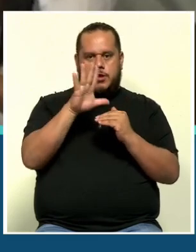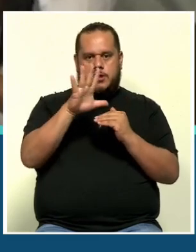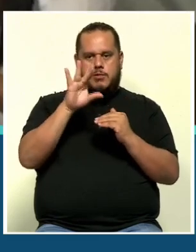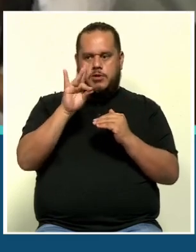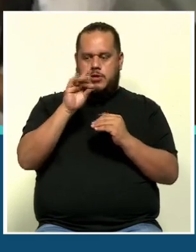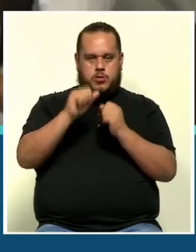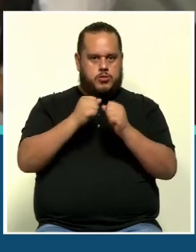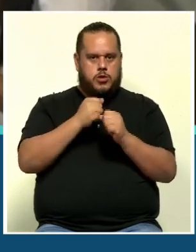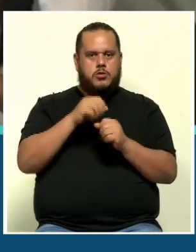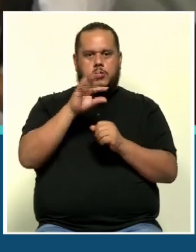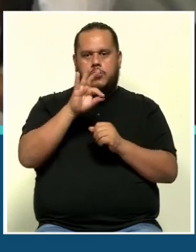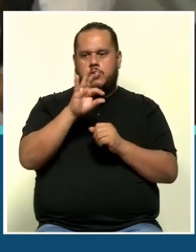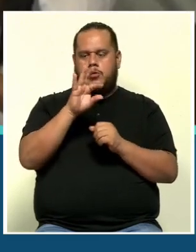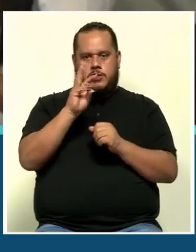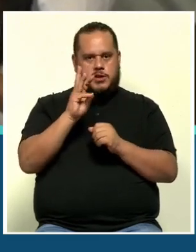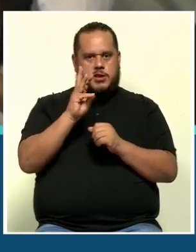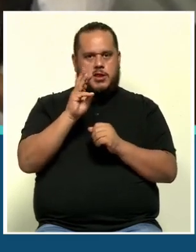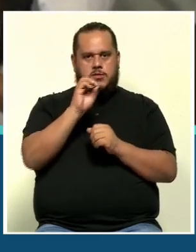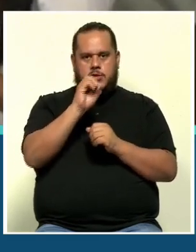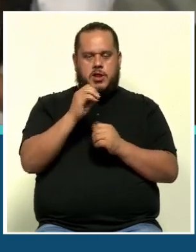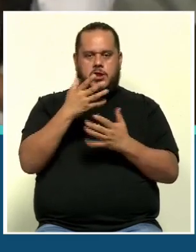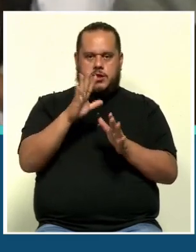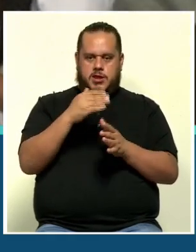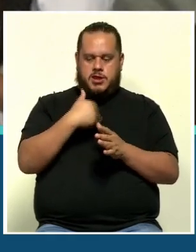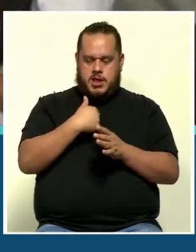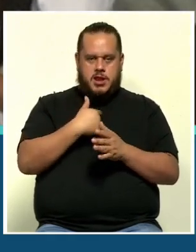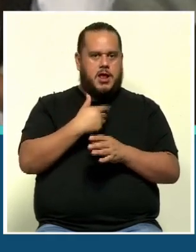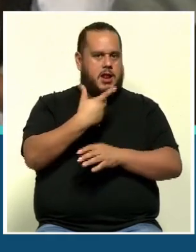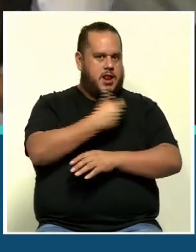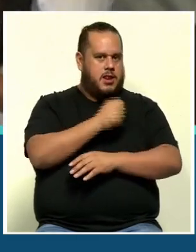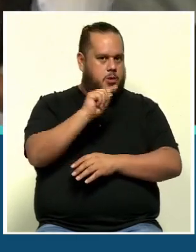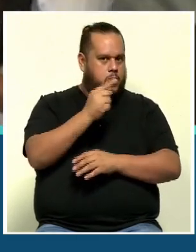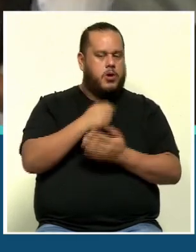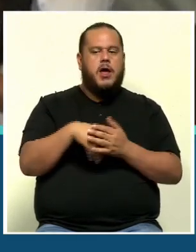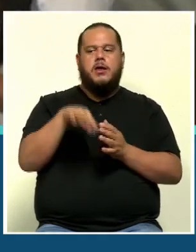un 96% tienen la primera dosis, mientras que un